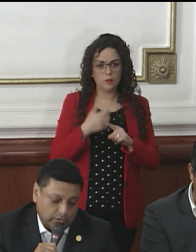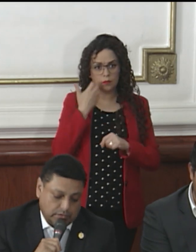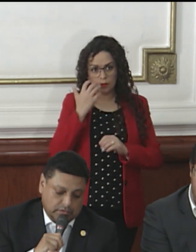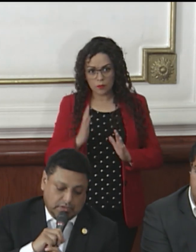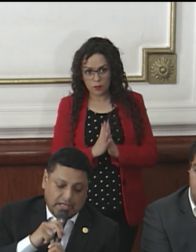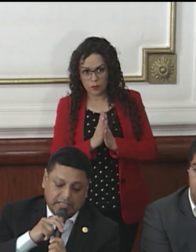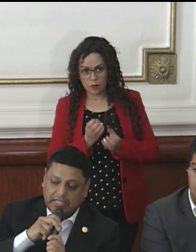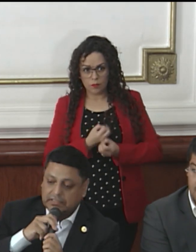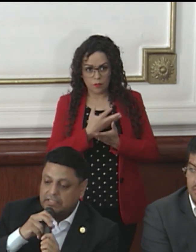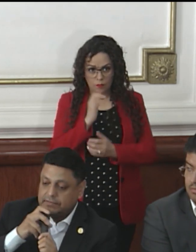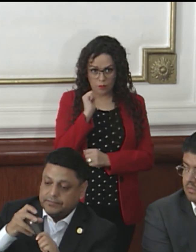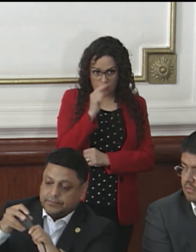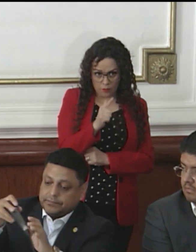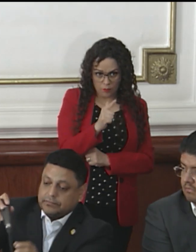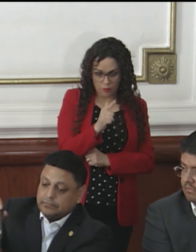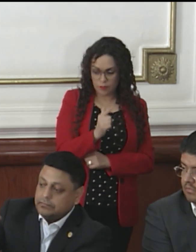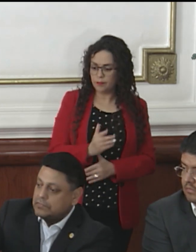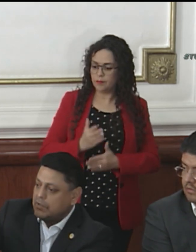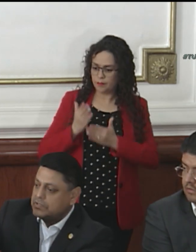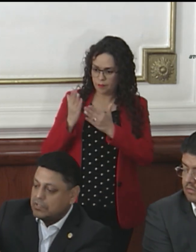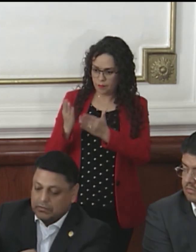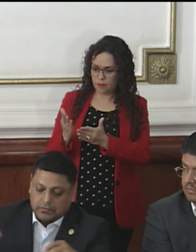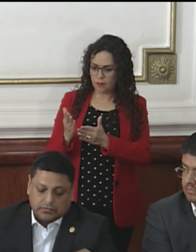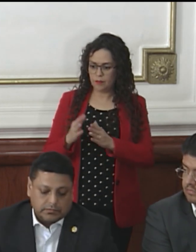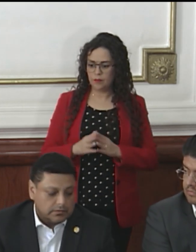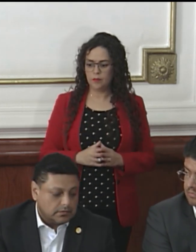voz. Adelante.